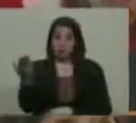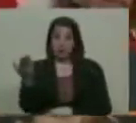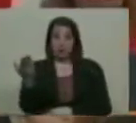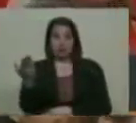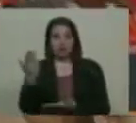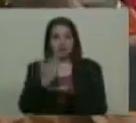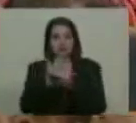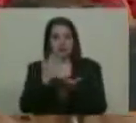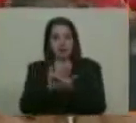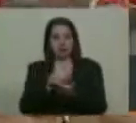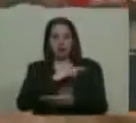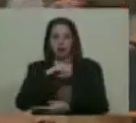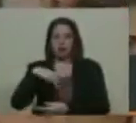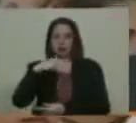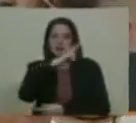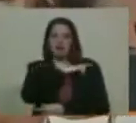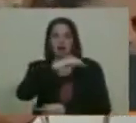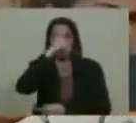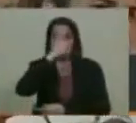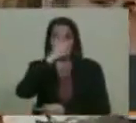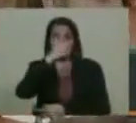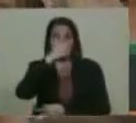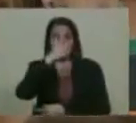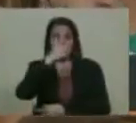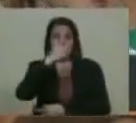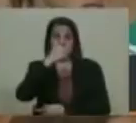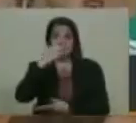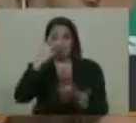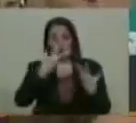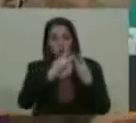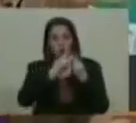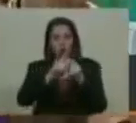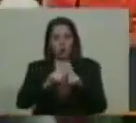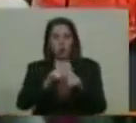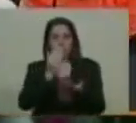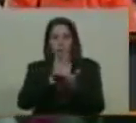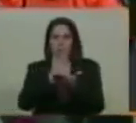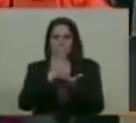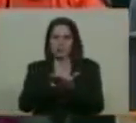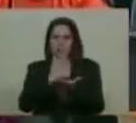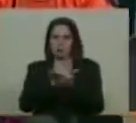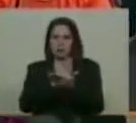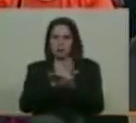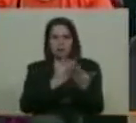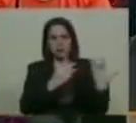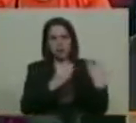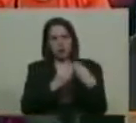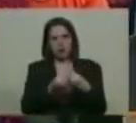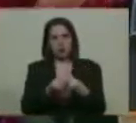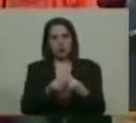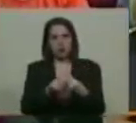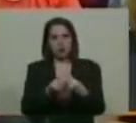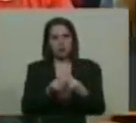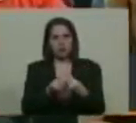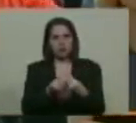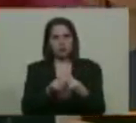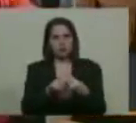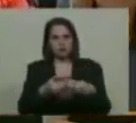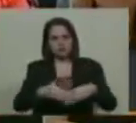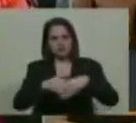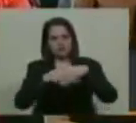jefas y van con nosotros siempre, siempre van de la